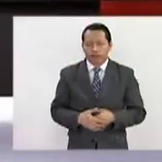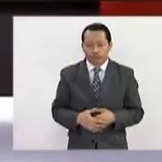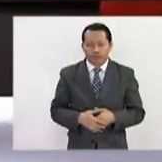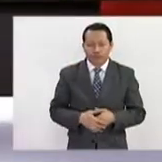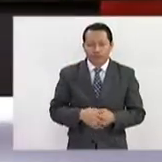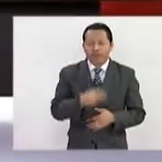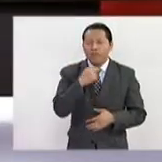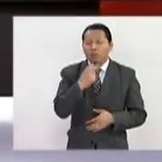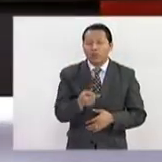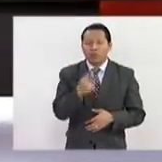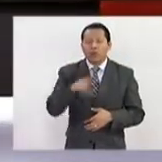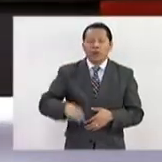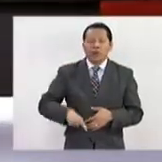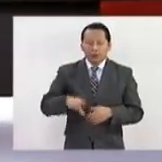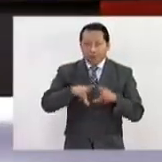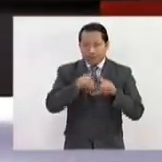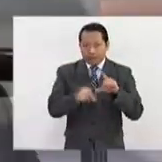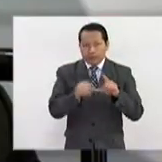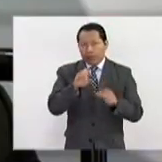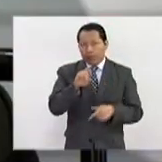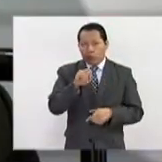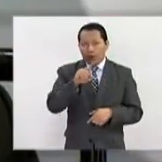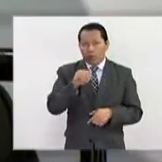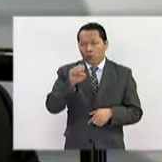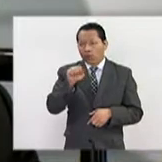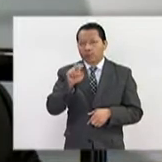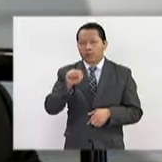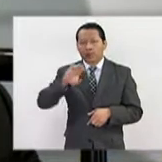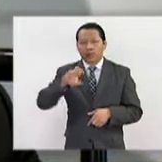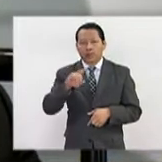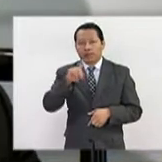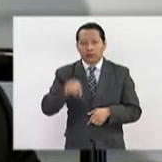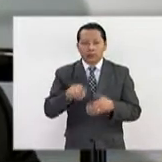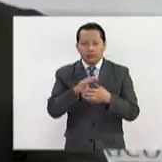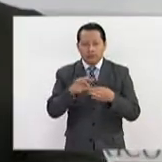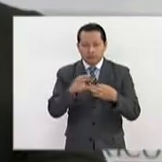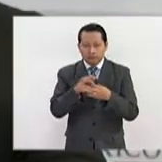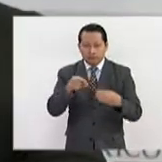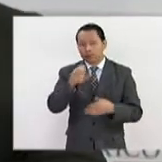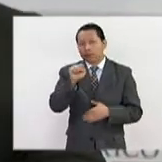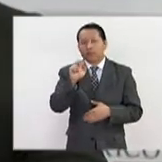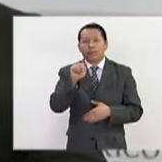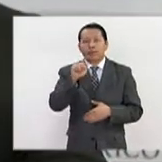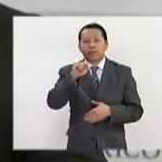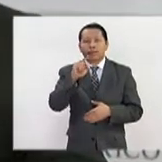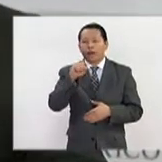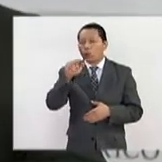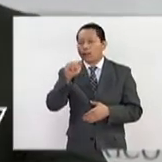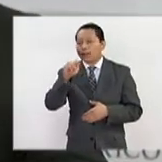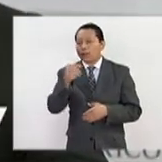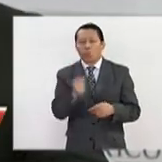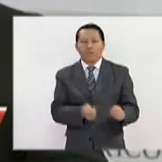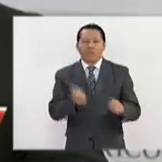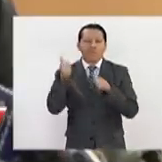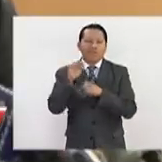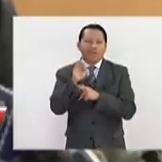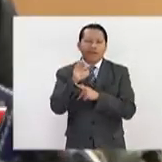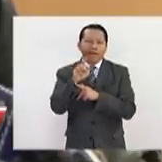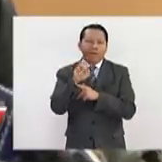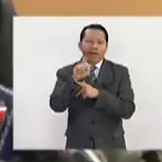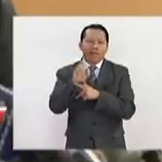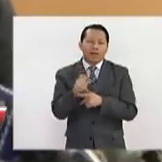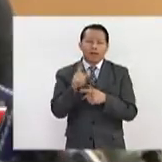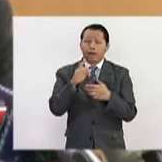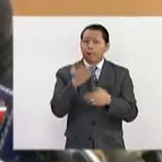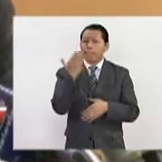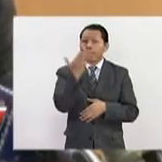El vocero del gobierno de la República, Eduardo Sánchez, habló sobre la destitución de Santiago Nieto al frente de la FEPAD. Pidió analizar